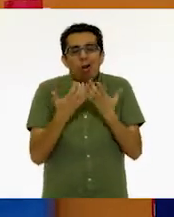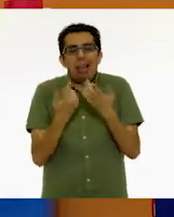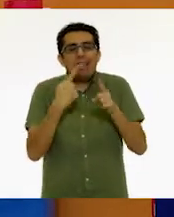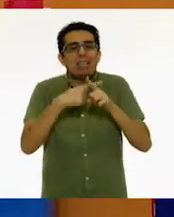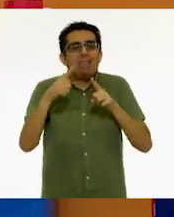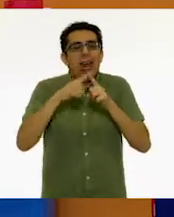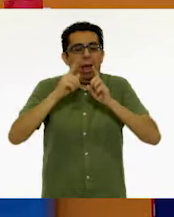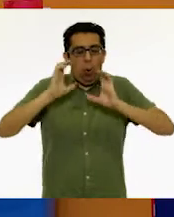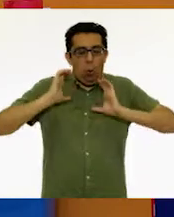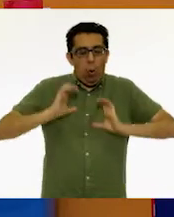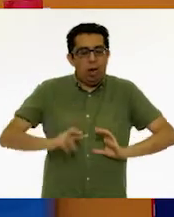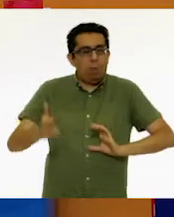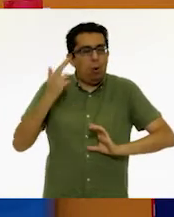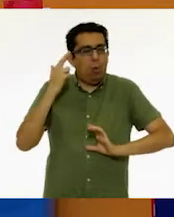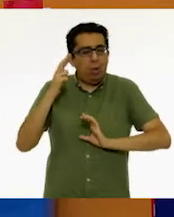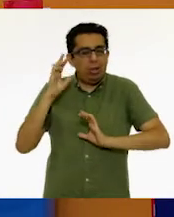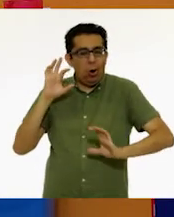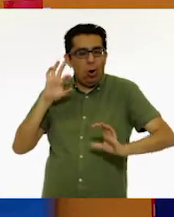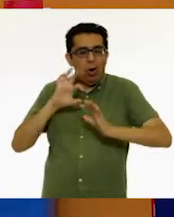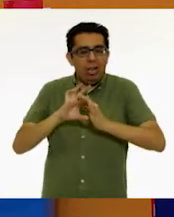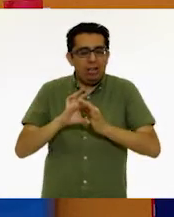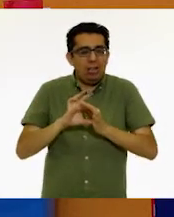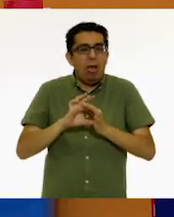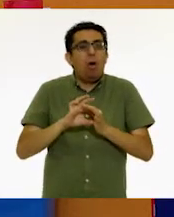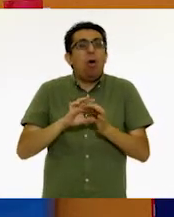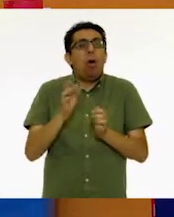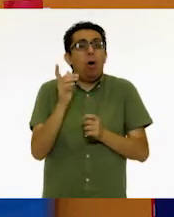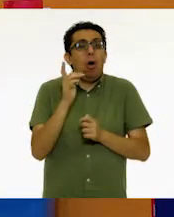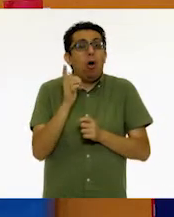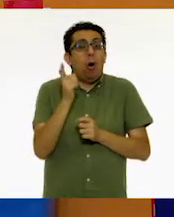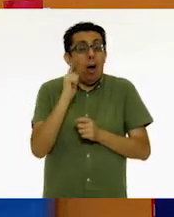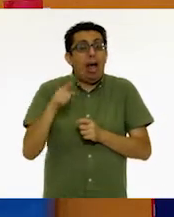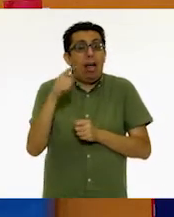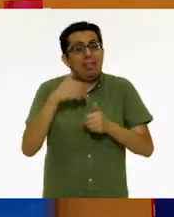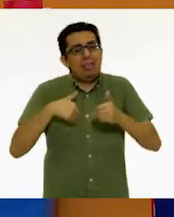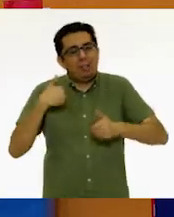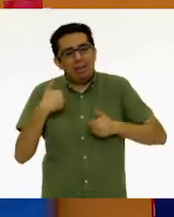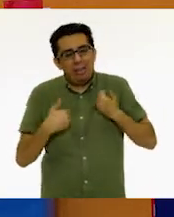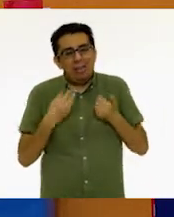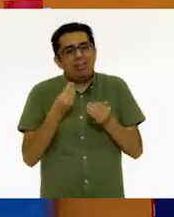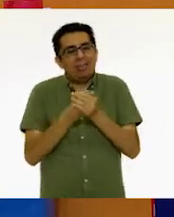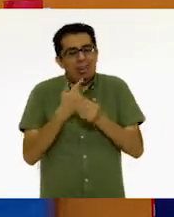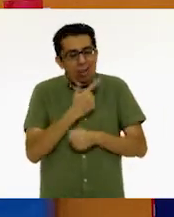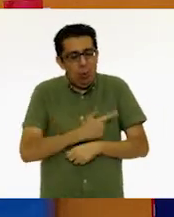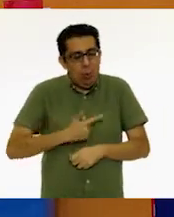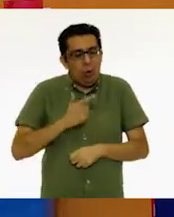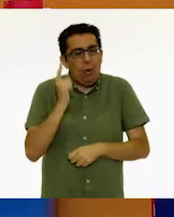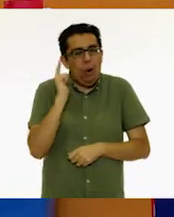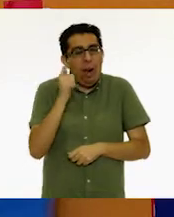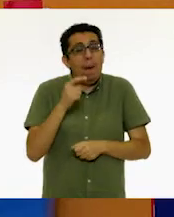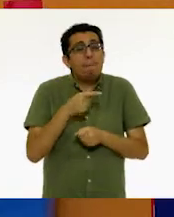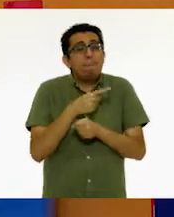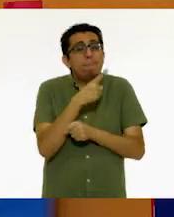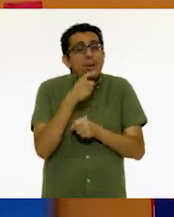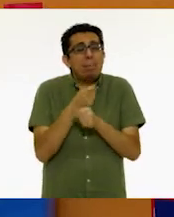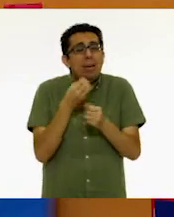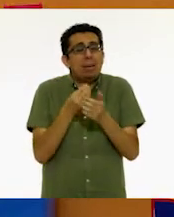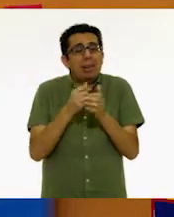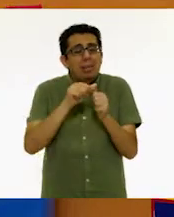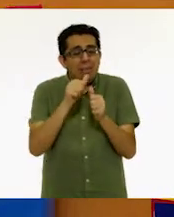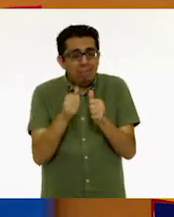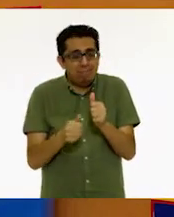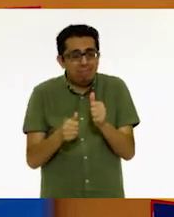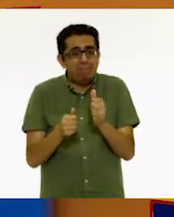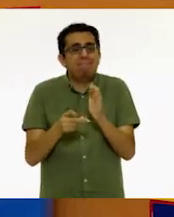puedes realizar con tu cuerpo. Espero que se hayan divertido mucho, que les haya gustado mucho esta primer clase de artes. Y